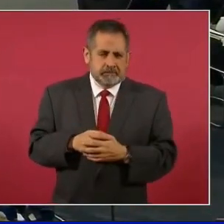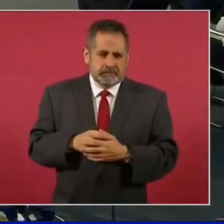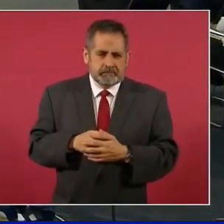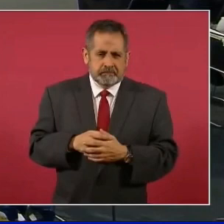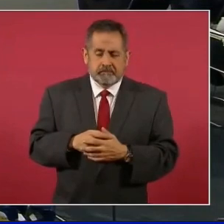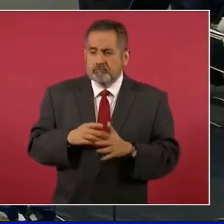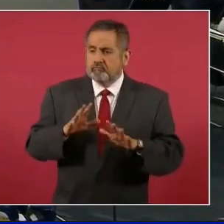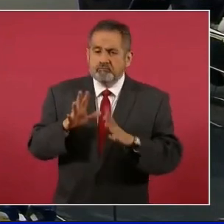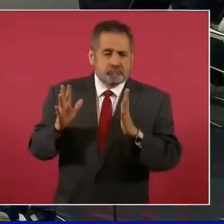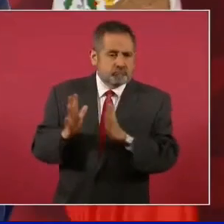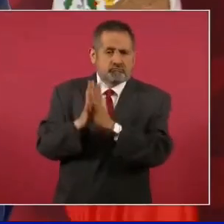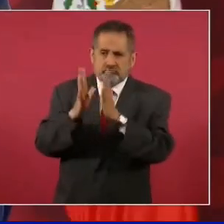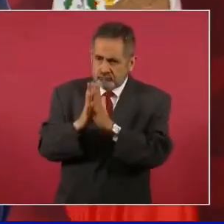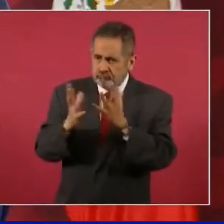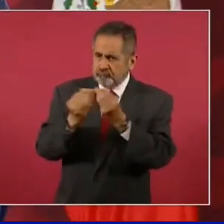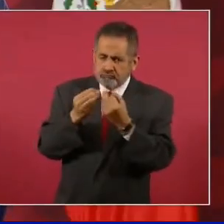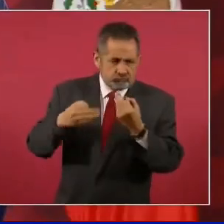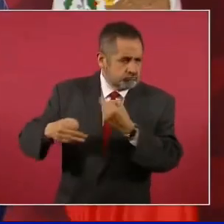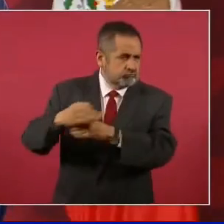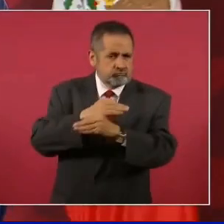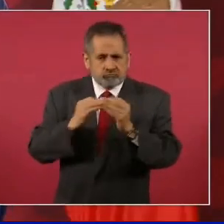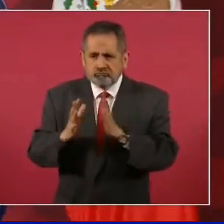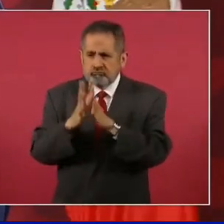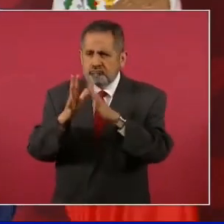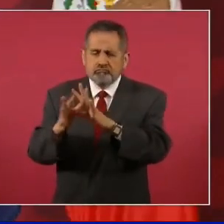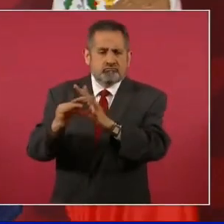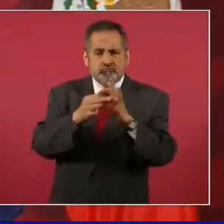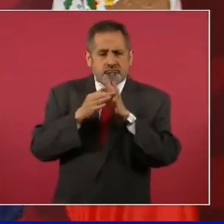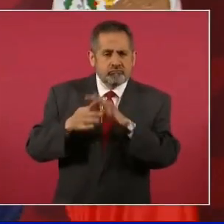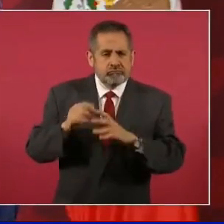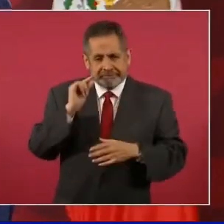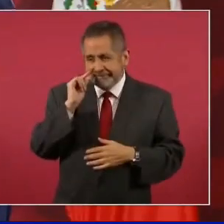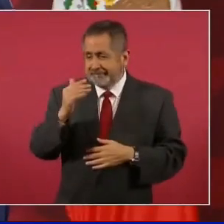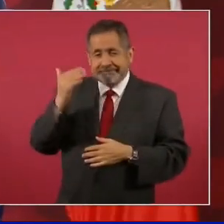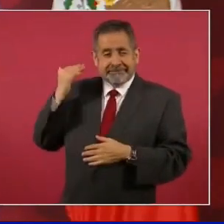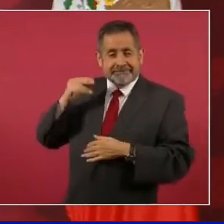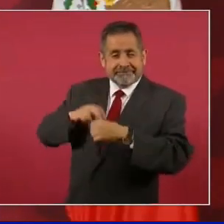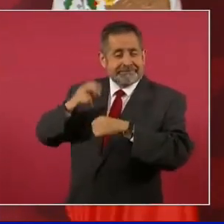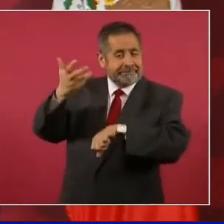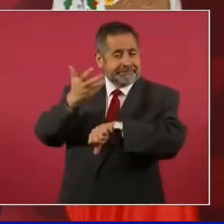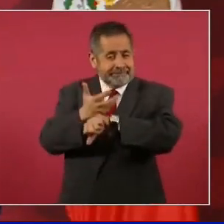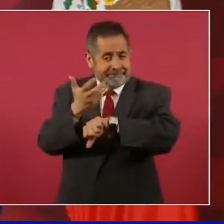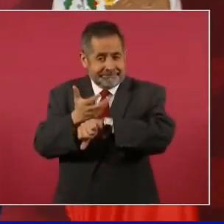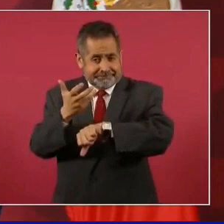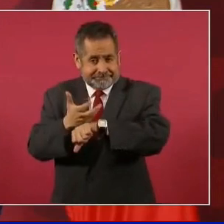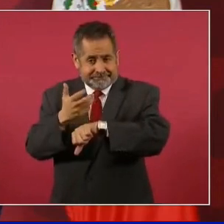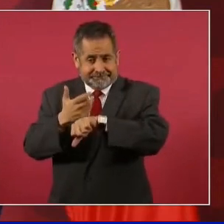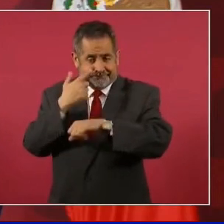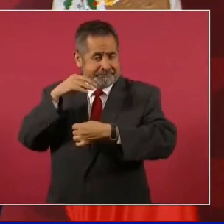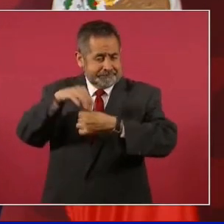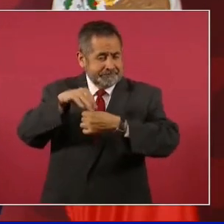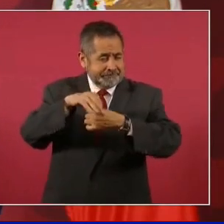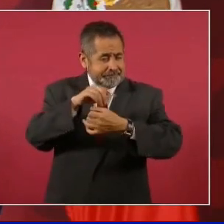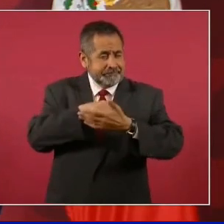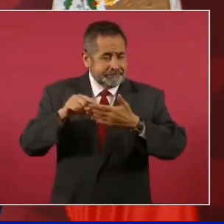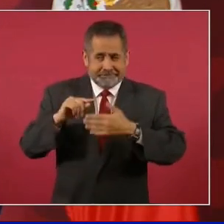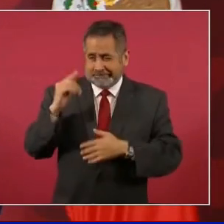representativa, democracia participativa. Acaban de haber elecciones en Estados Unidos.